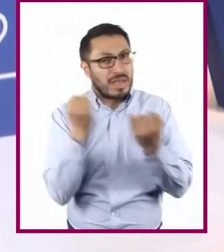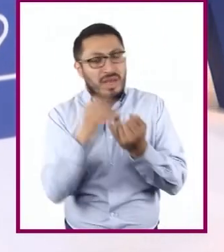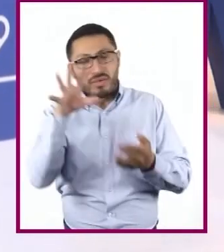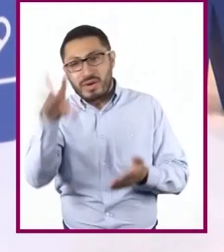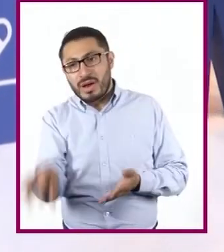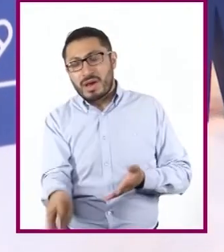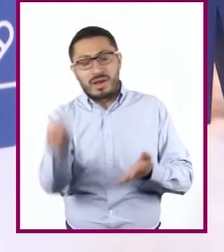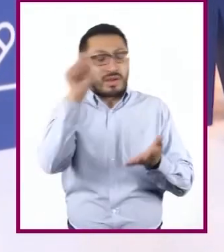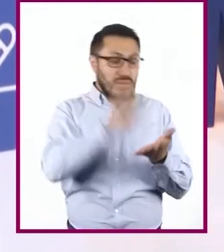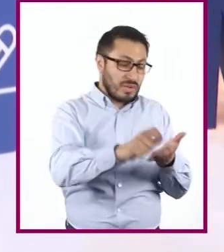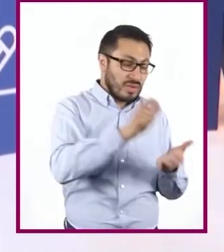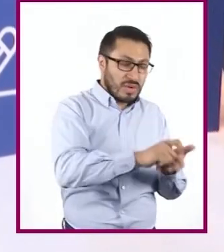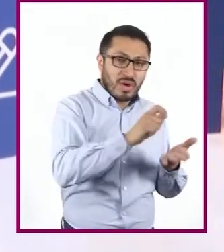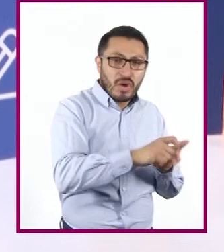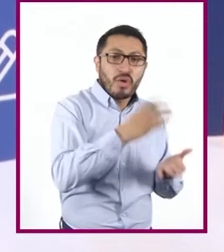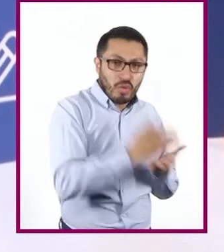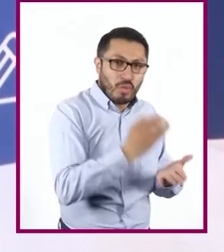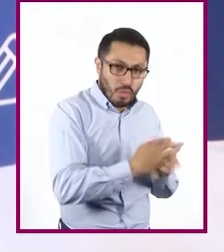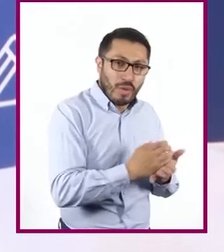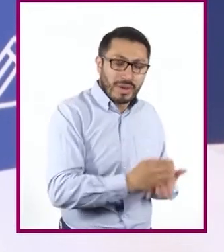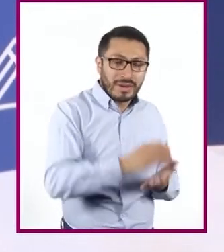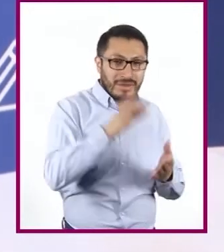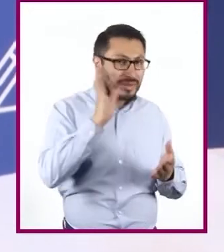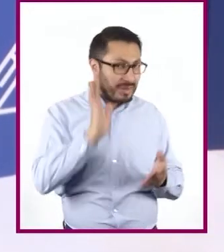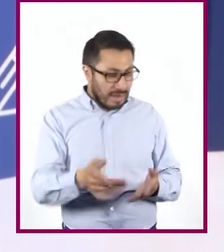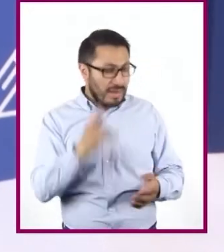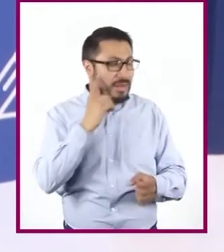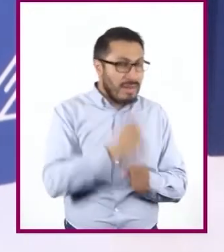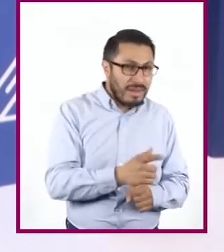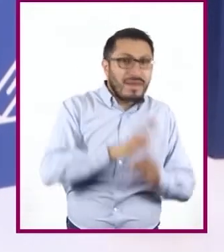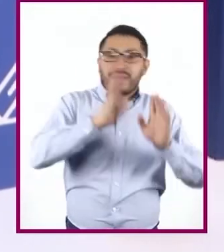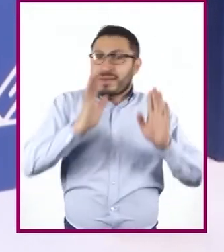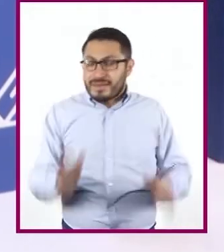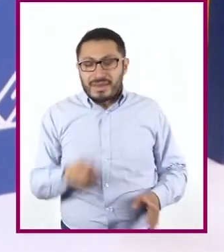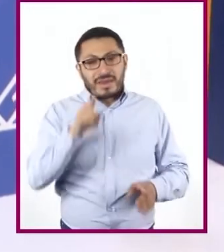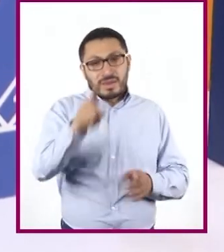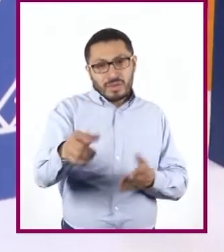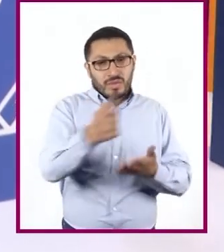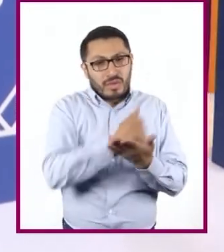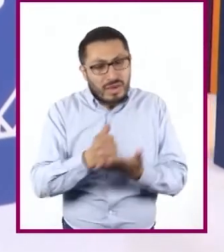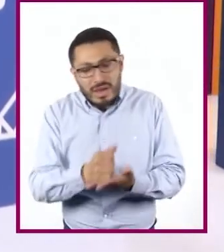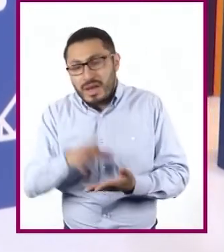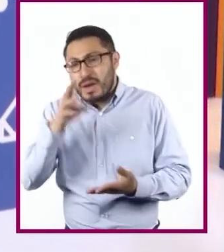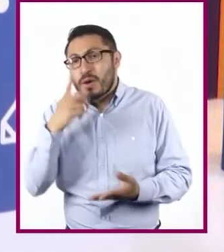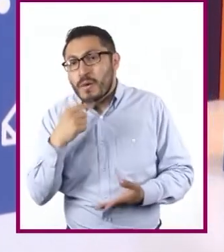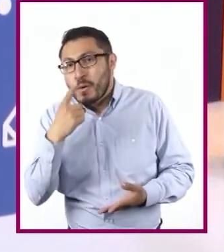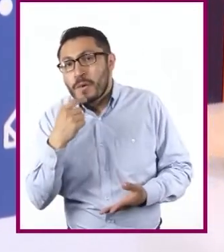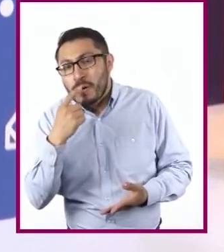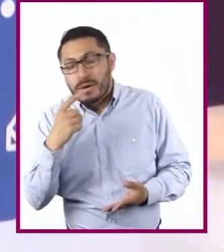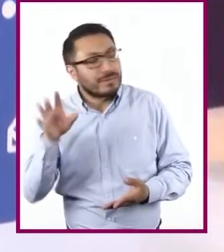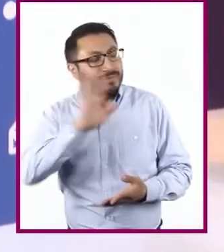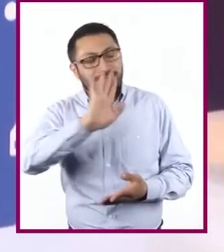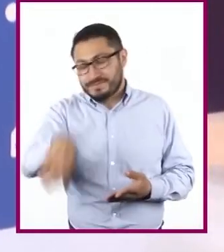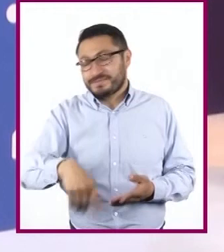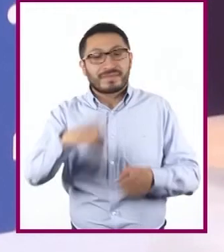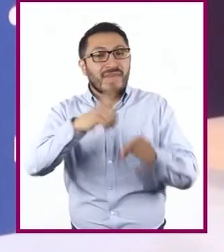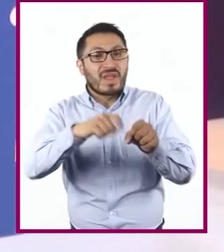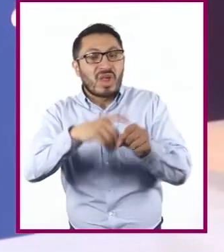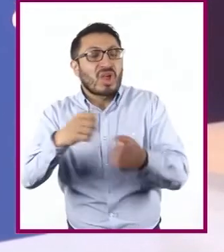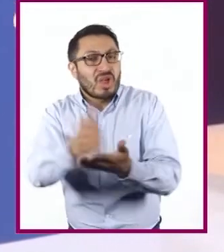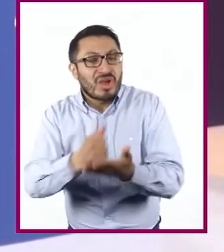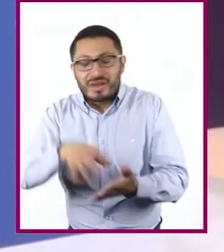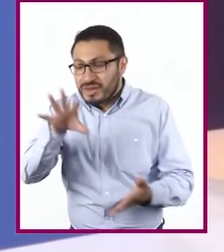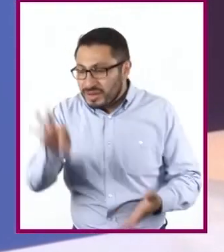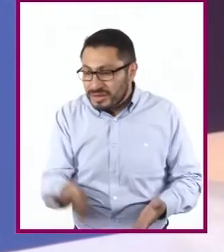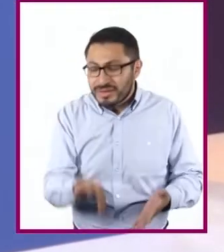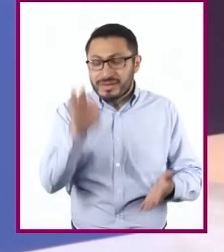en su cuaderno. Una vez que las hayan identificado, tomen su color azul y señalen las ideas secundarias.